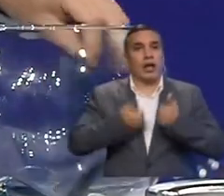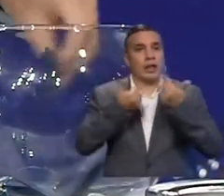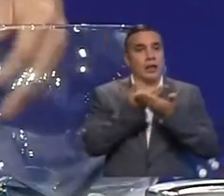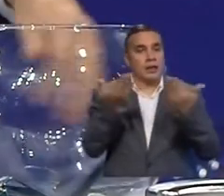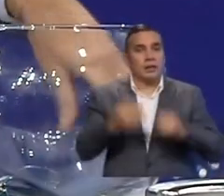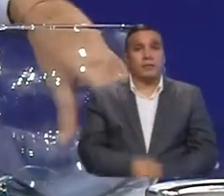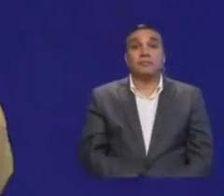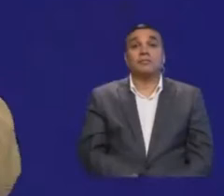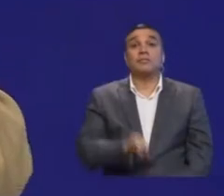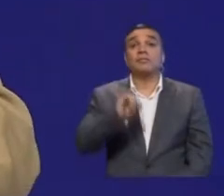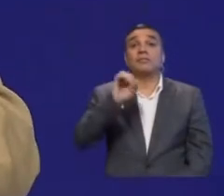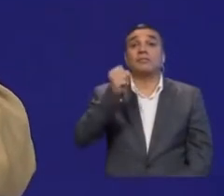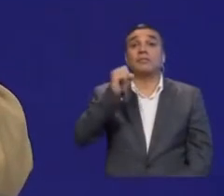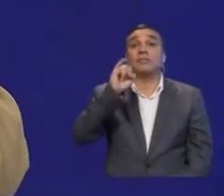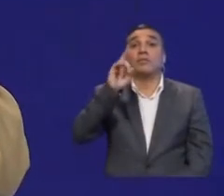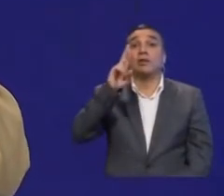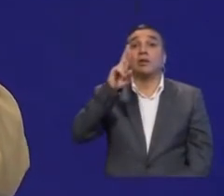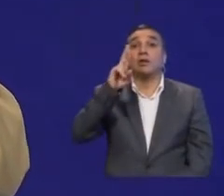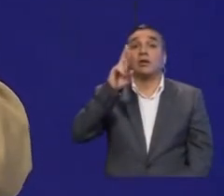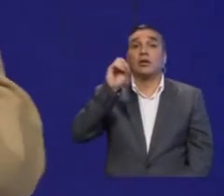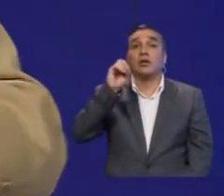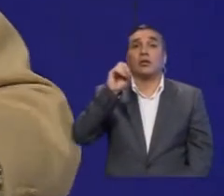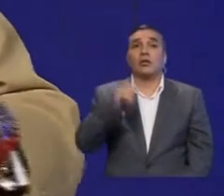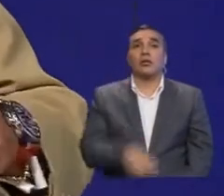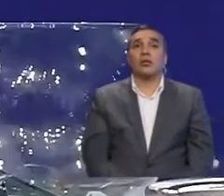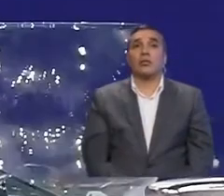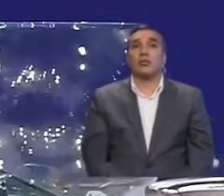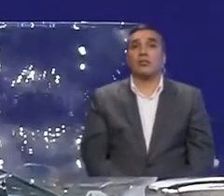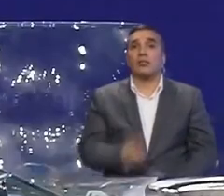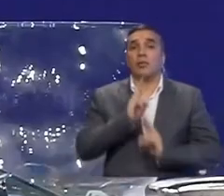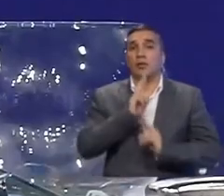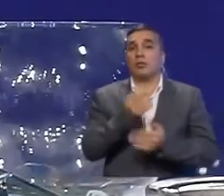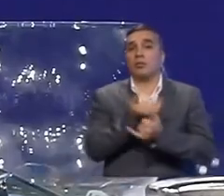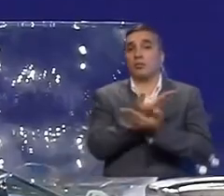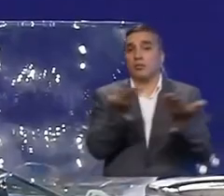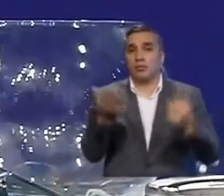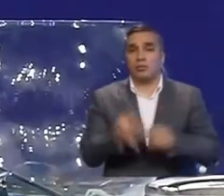es Isidro Romero, quien responderá a la siguiente pregunta también.